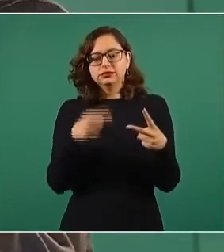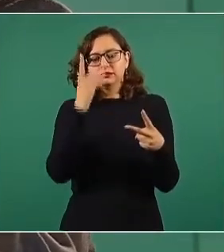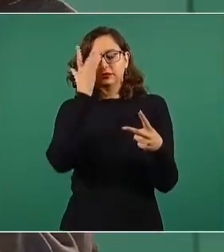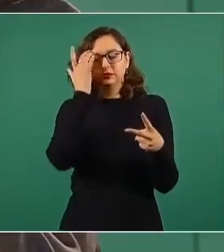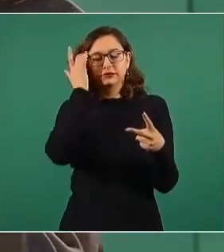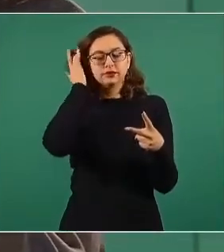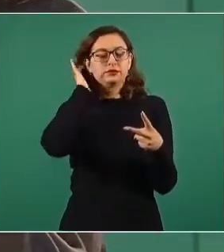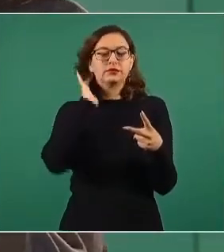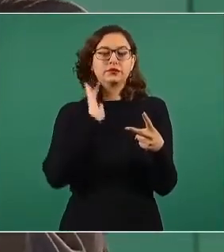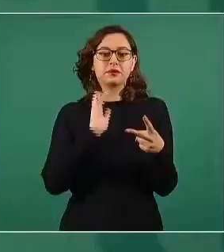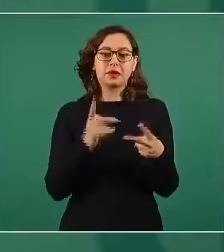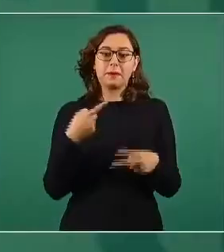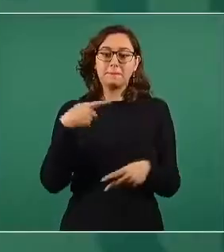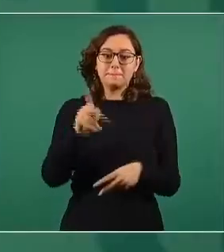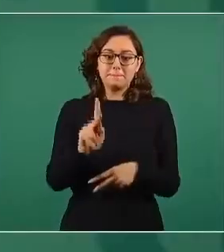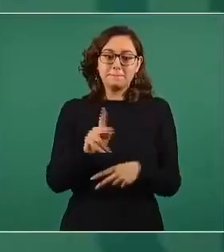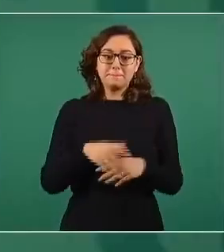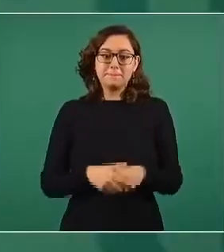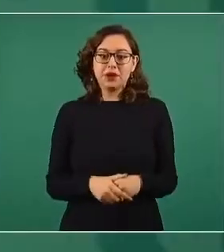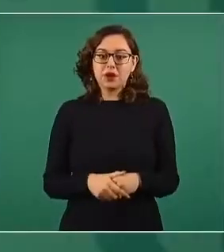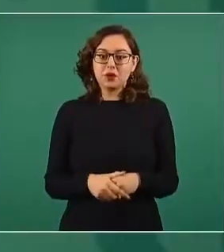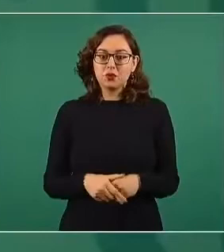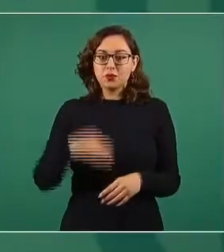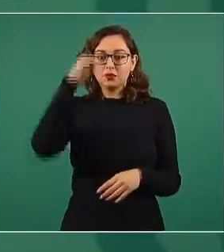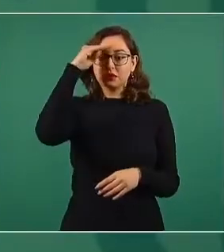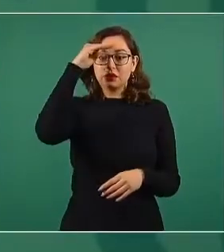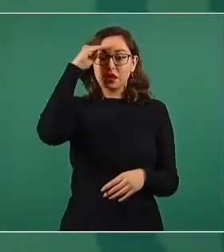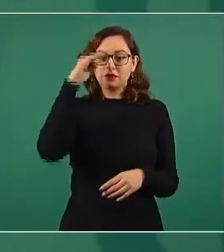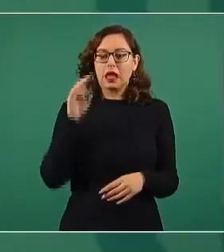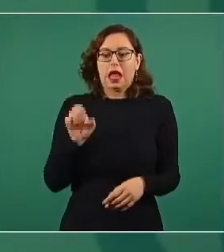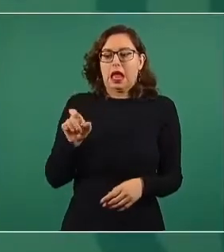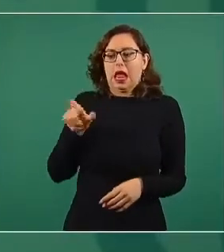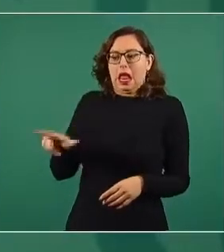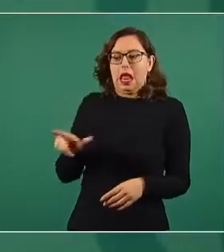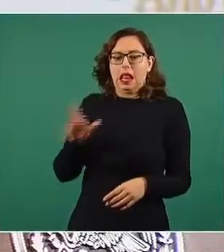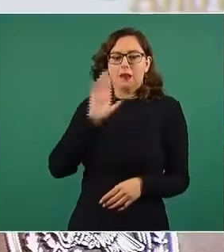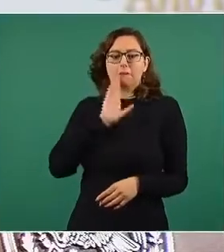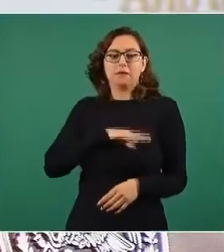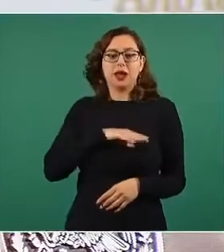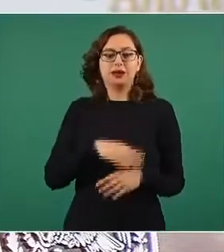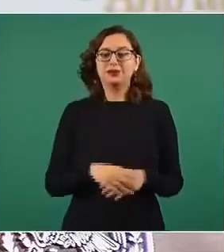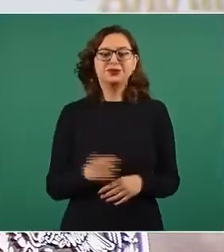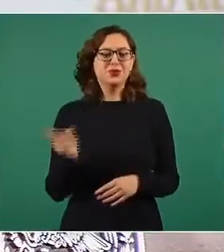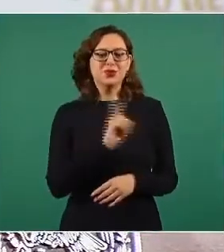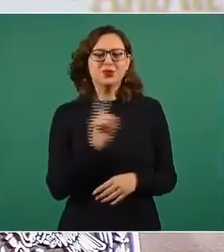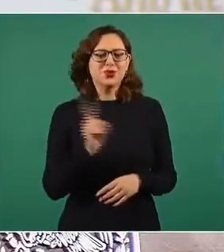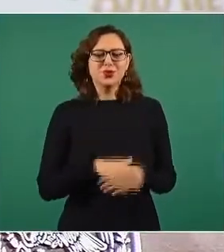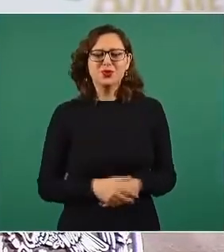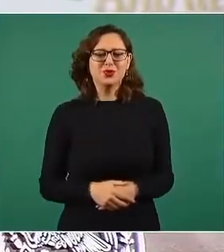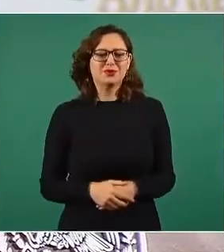Pero se puede pensar, ¿es él? No, él ni se dio cuenta,